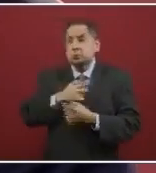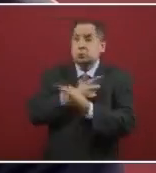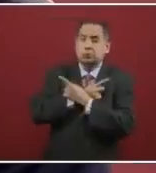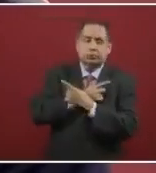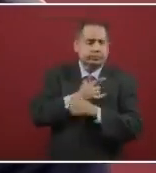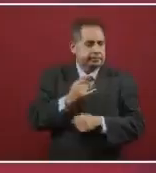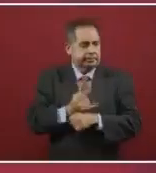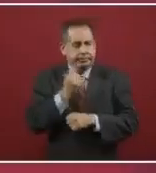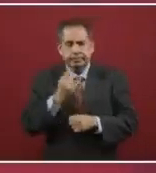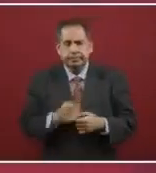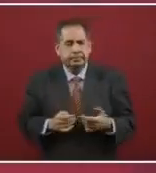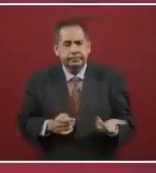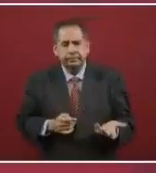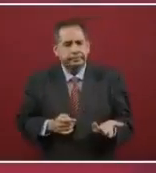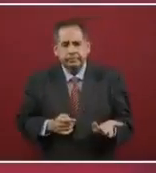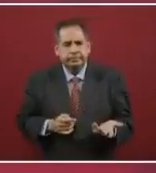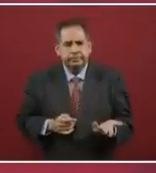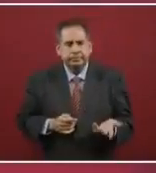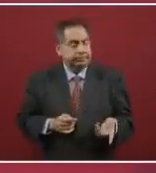Y lo que más